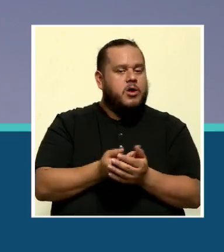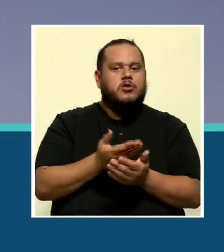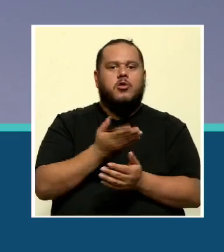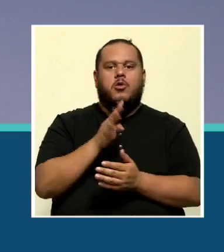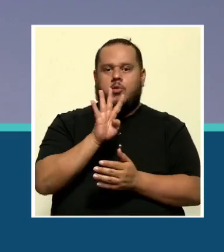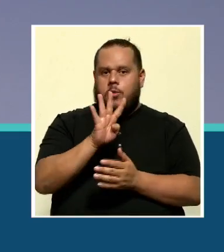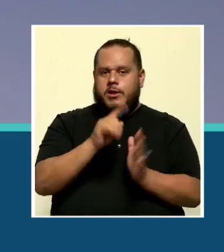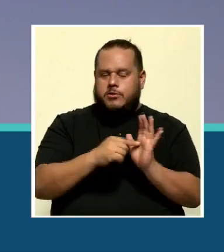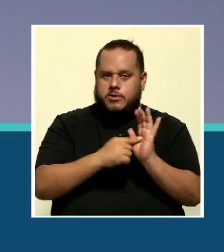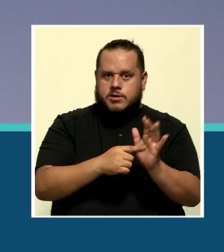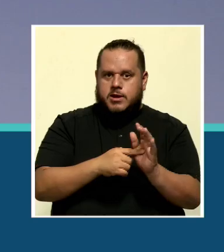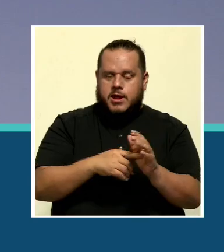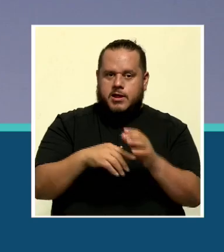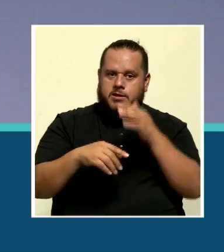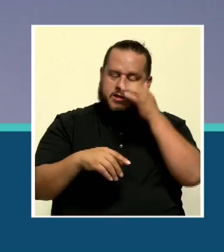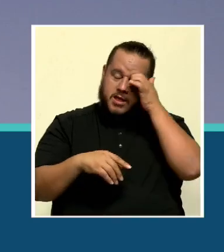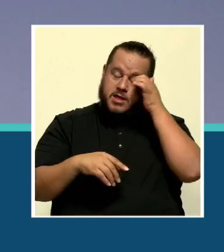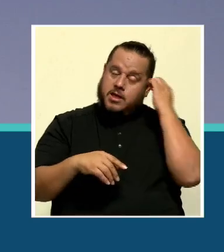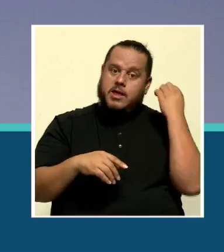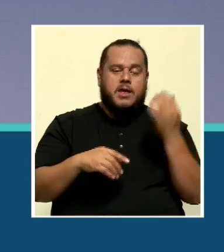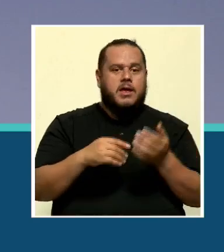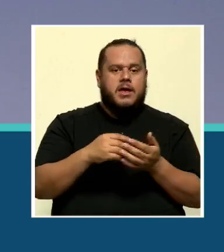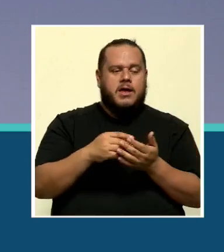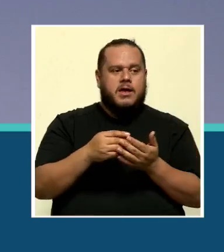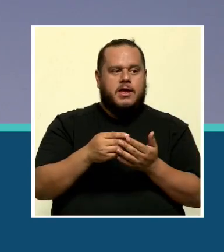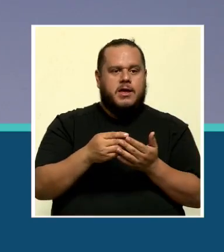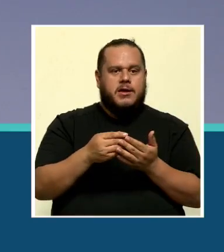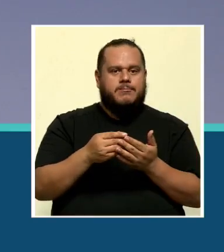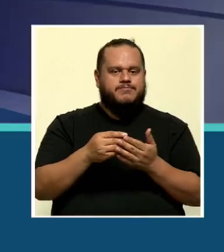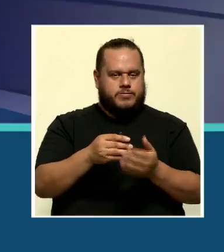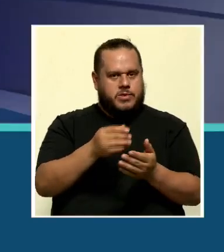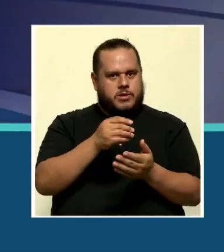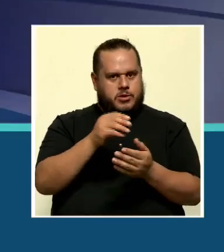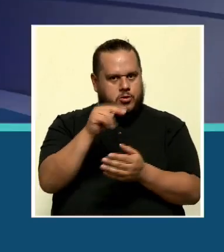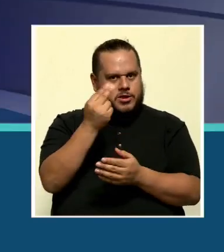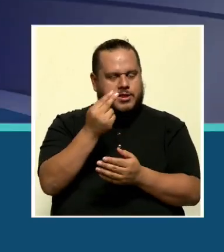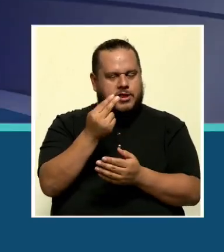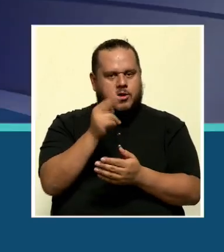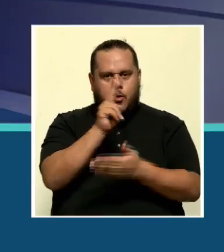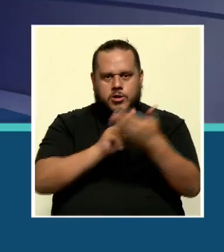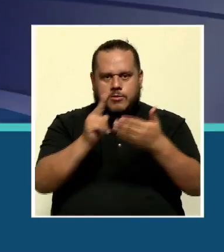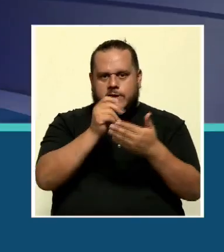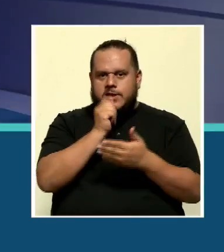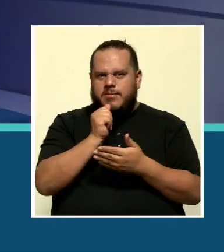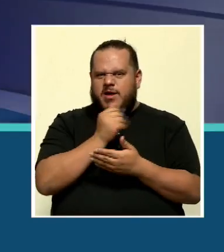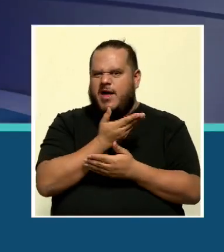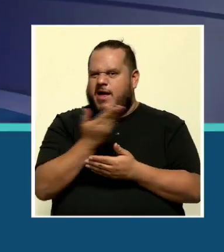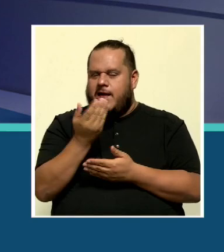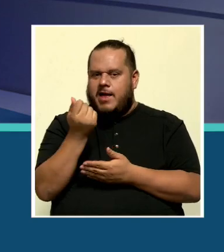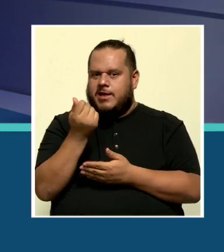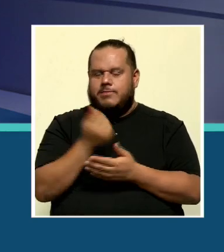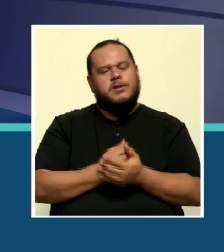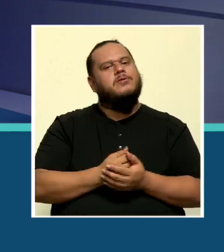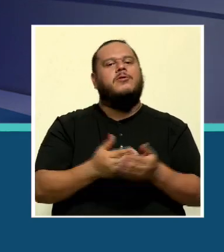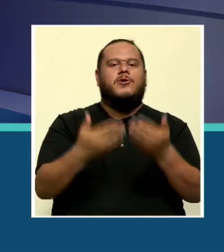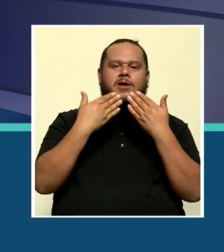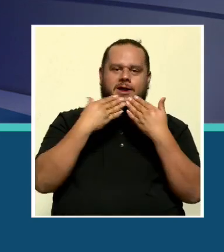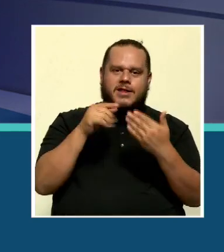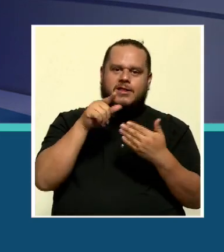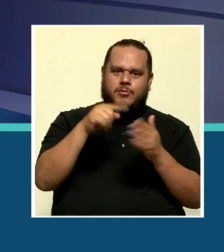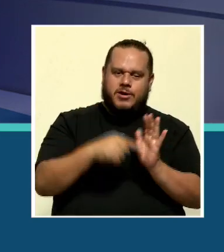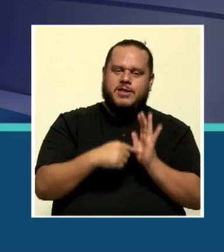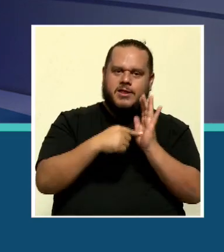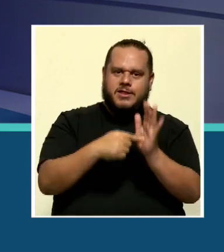esta serie de reportajes U-Privada, ¿a qué precio? Muchas gracias, Andrea, por este reportaje. Por supuesto, vamos a